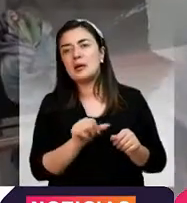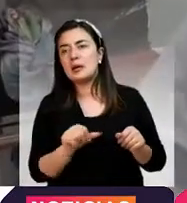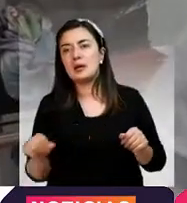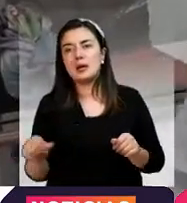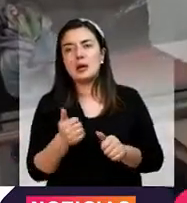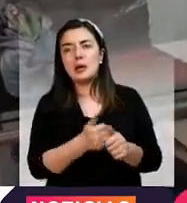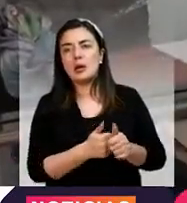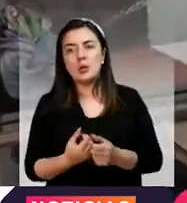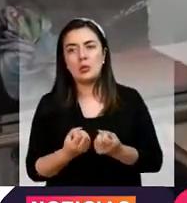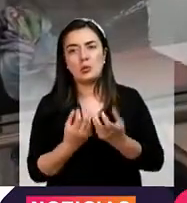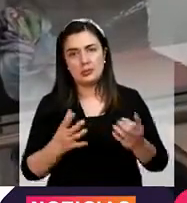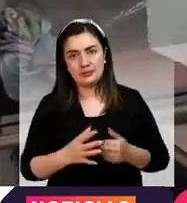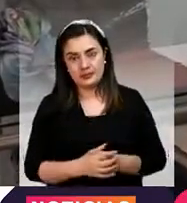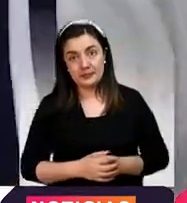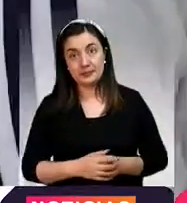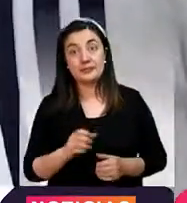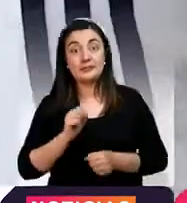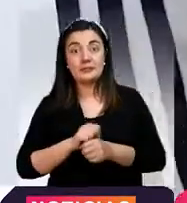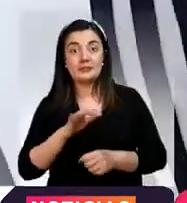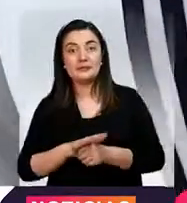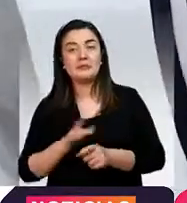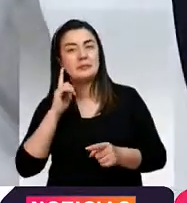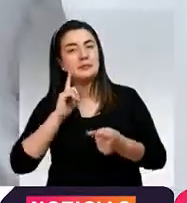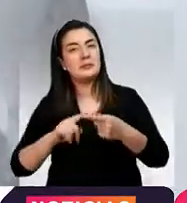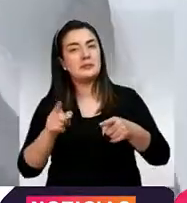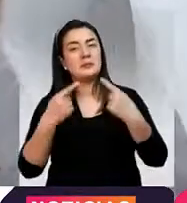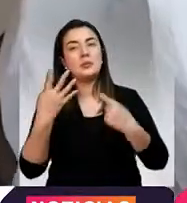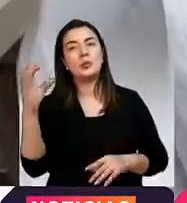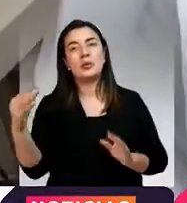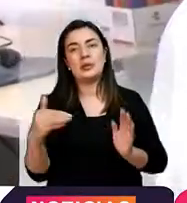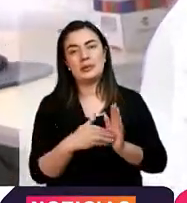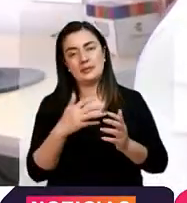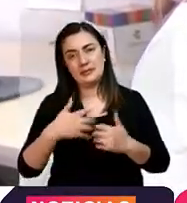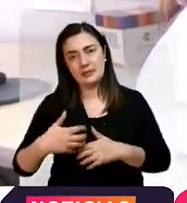ellos. El distrito tiene una meta de formalizar 40.000 empresas, por lo que